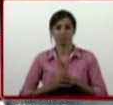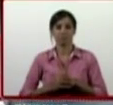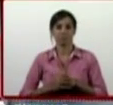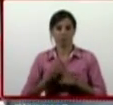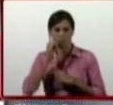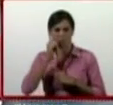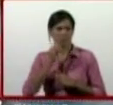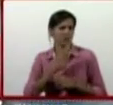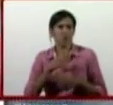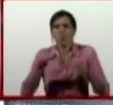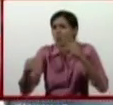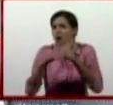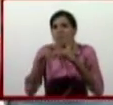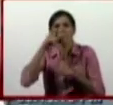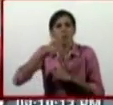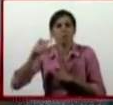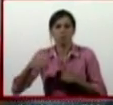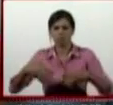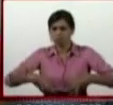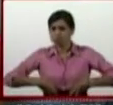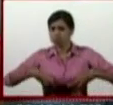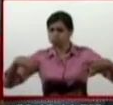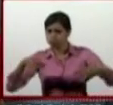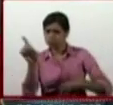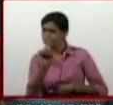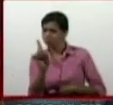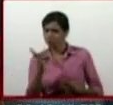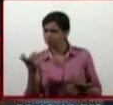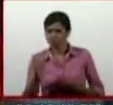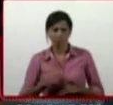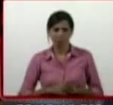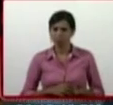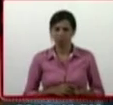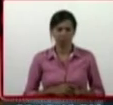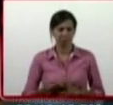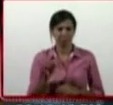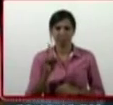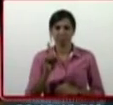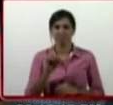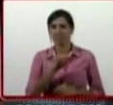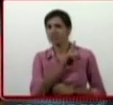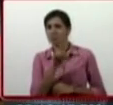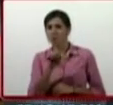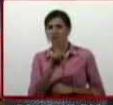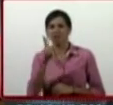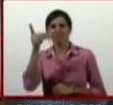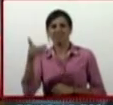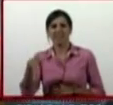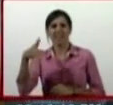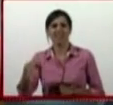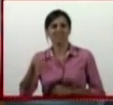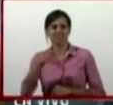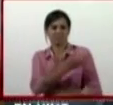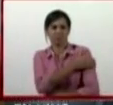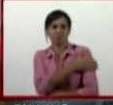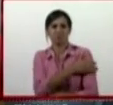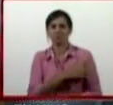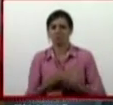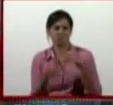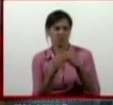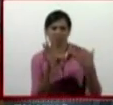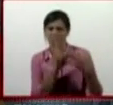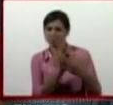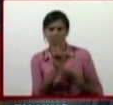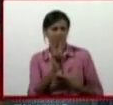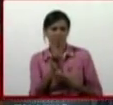pueblo, él no proviene de ninguna familia de la burguesía, ni la derecha fascistoide esta, ni de las élites